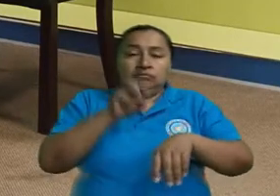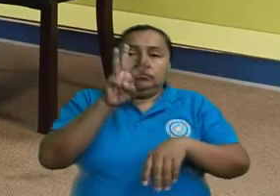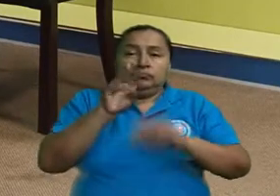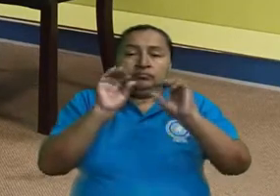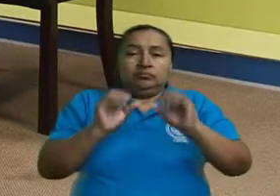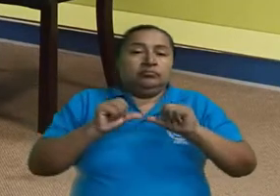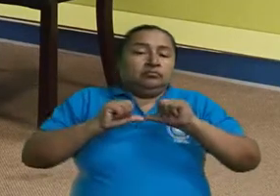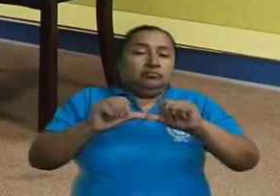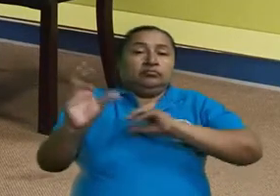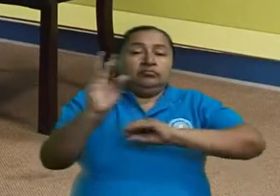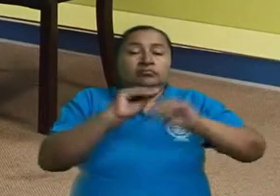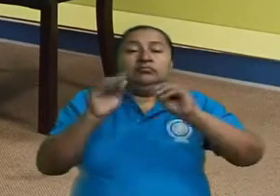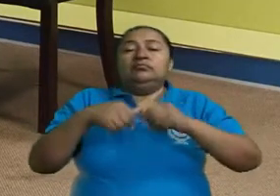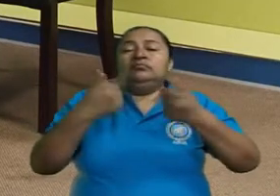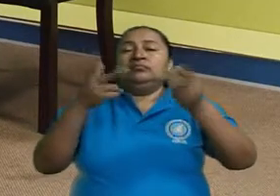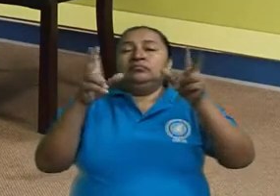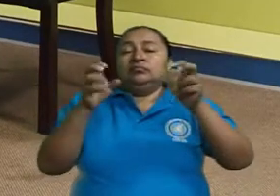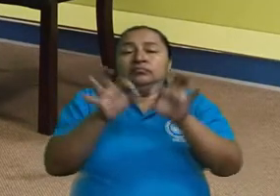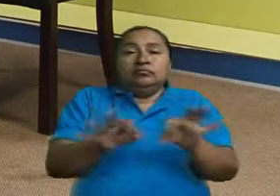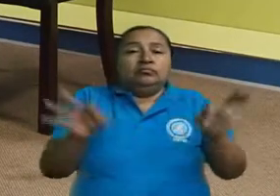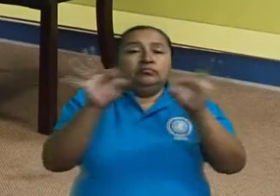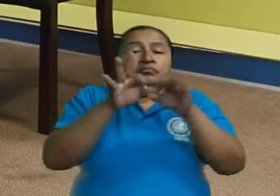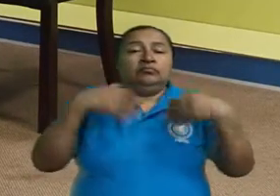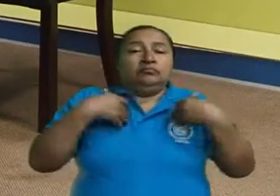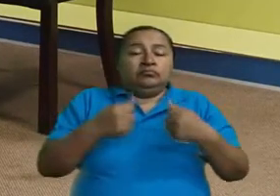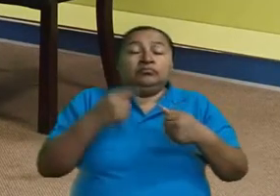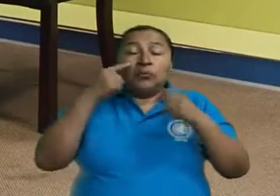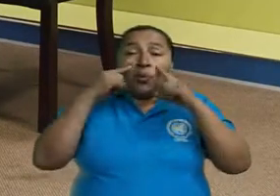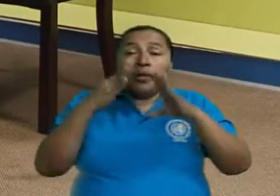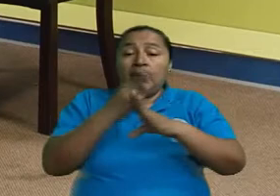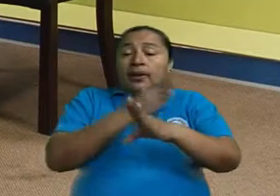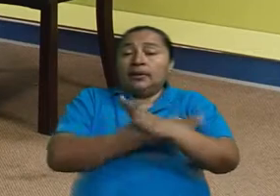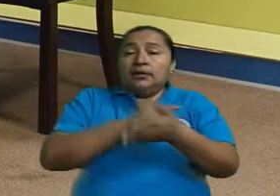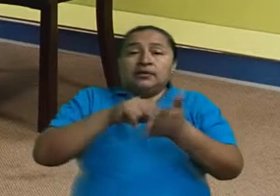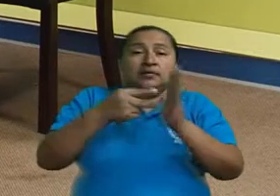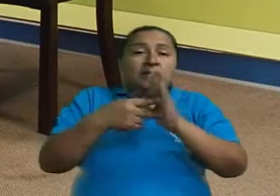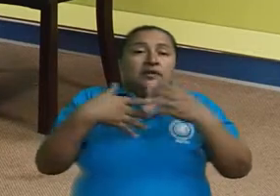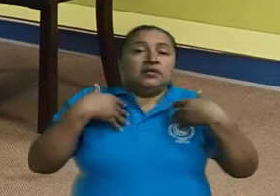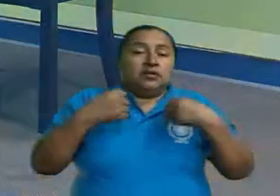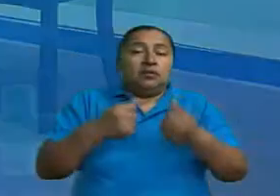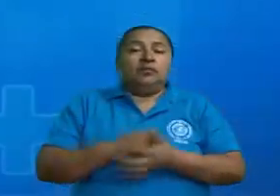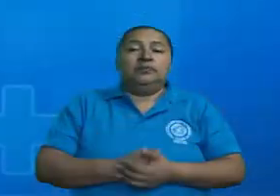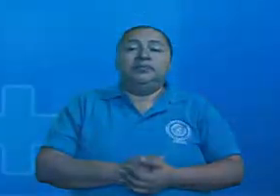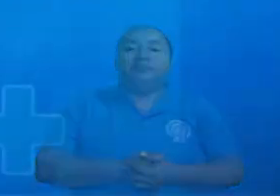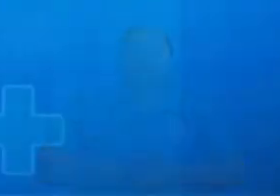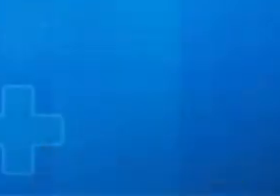para seguir conversando sobre temas de salud. Recuerde que prevenir también es salud.